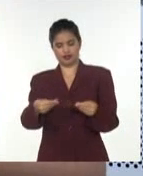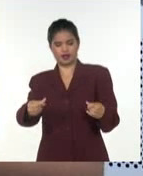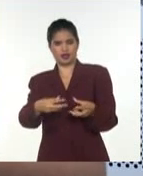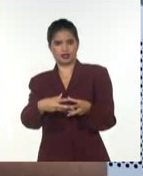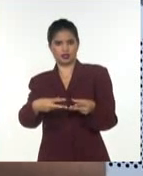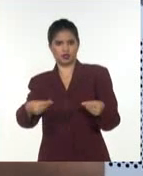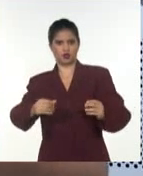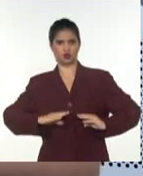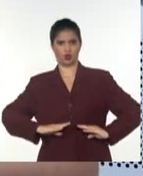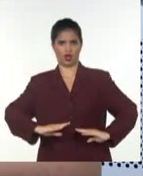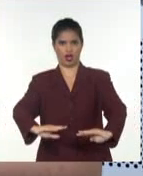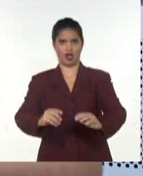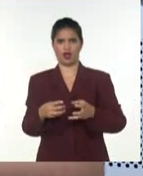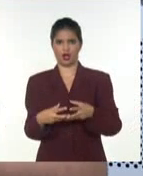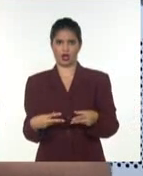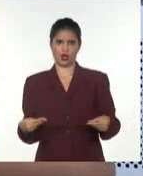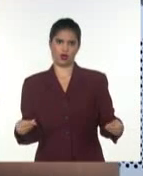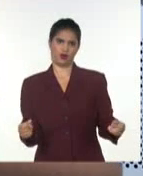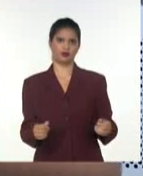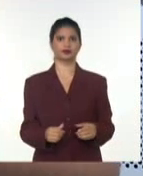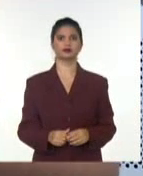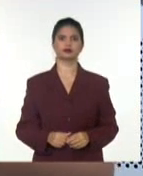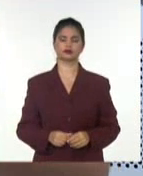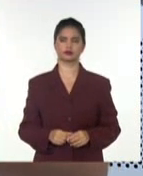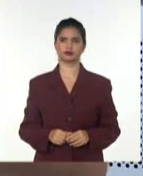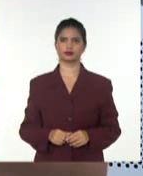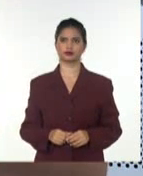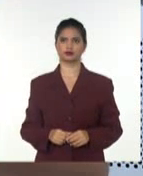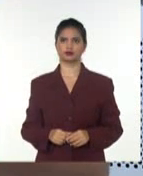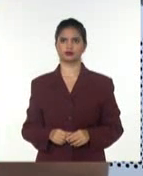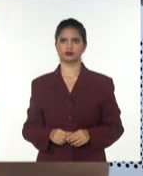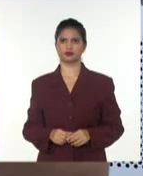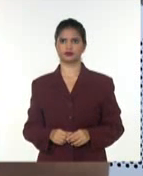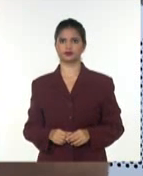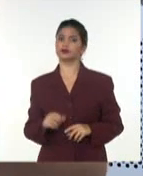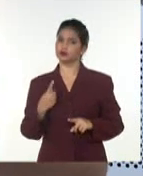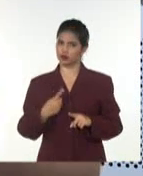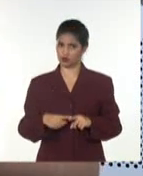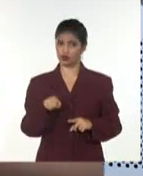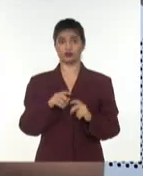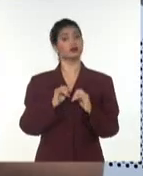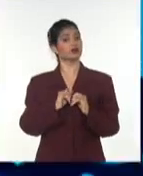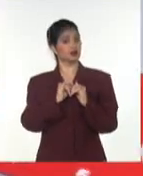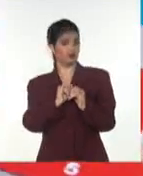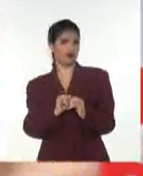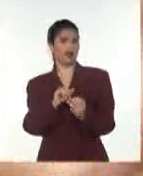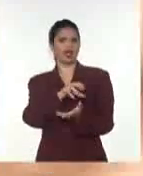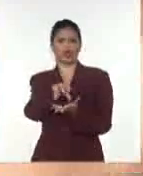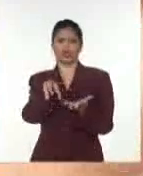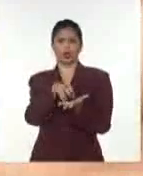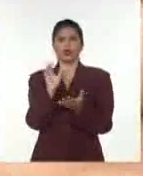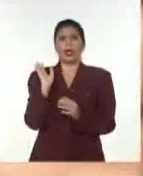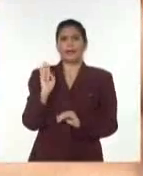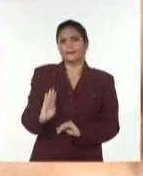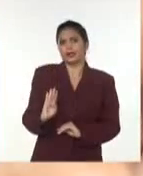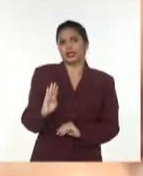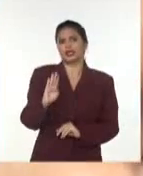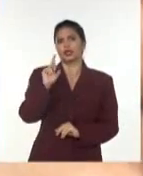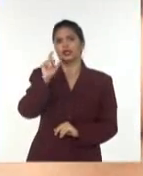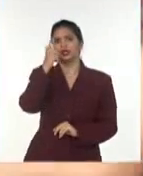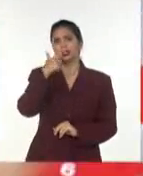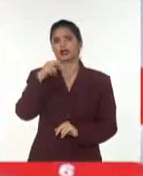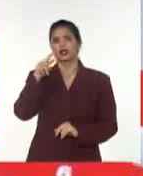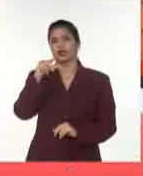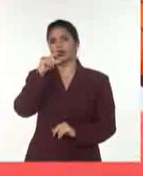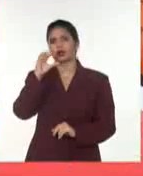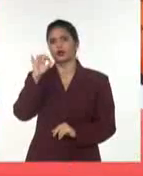están almacenando, o sea, la tasa de secuestro. Y por último, de dónde viene, el origen, que luego, con otro